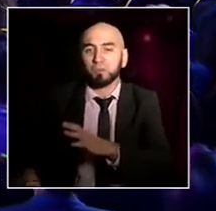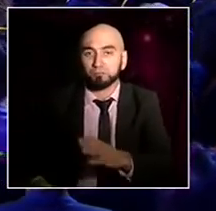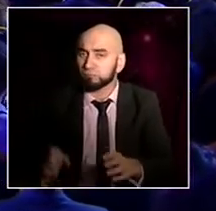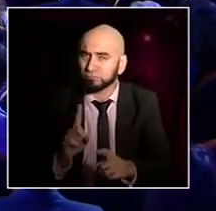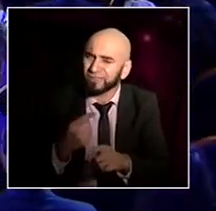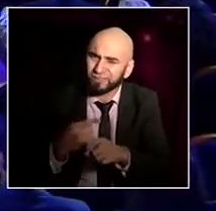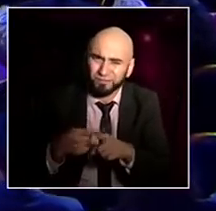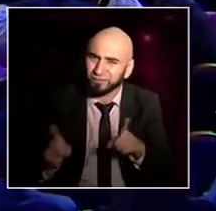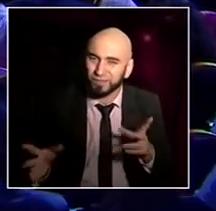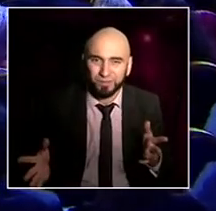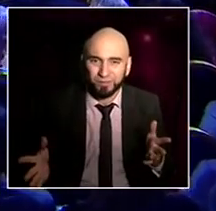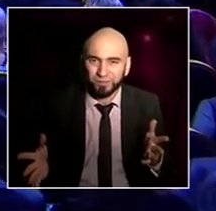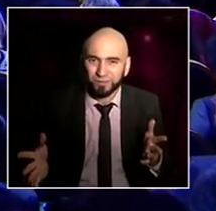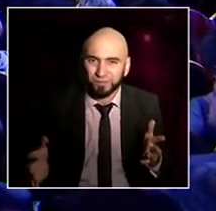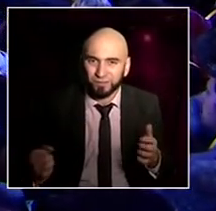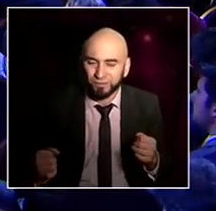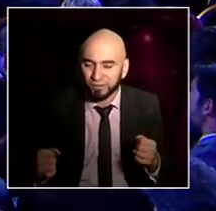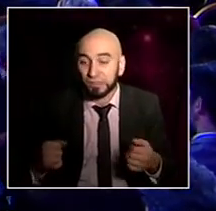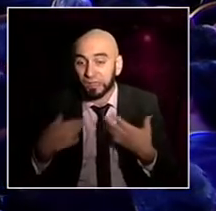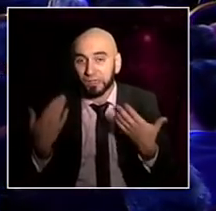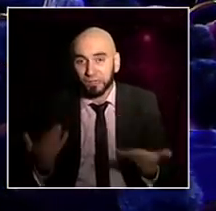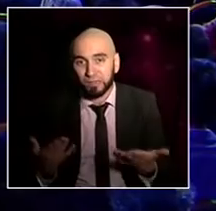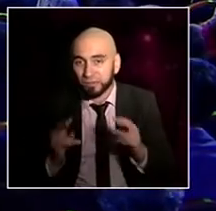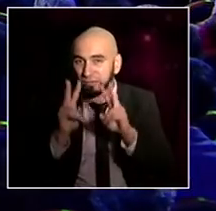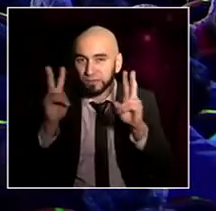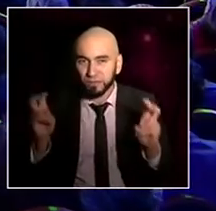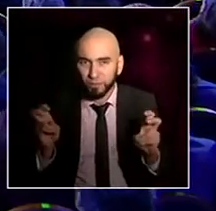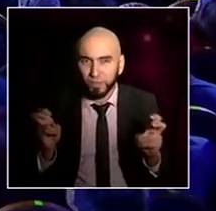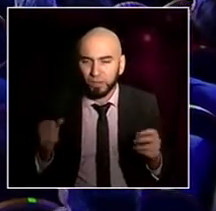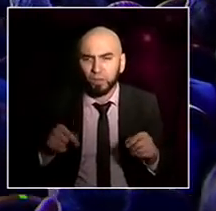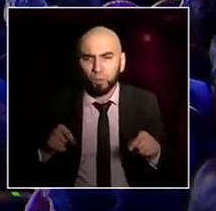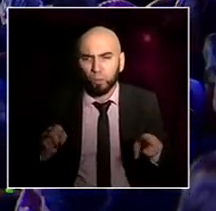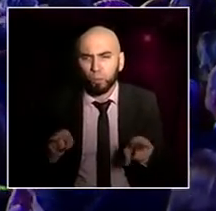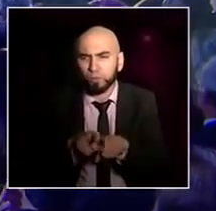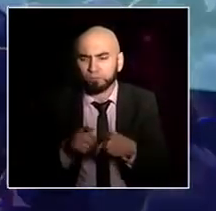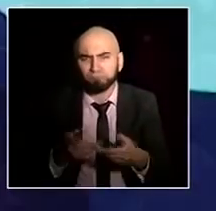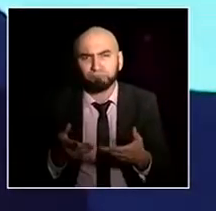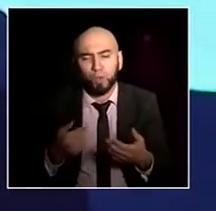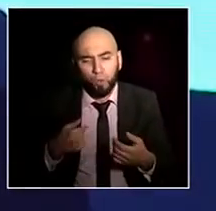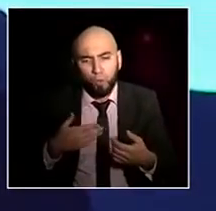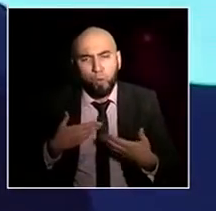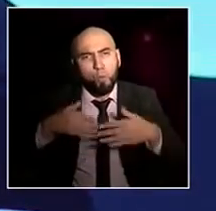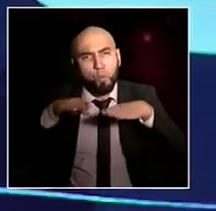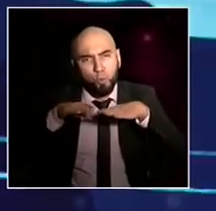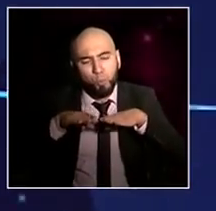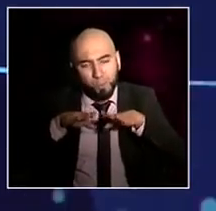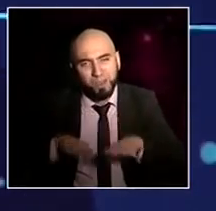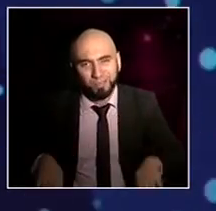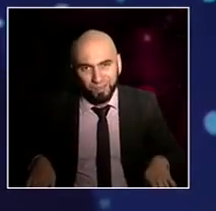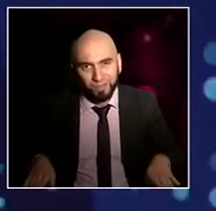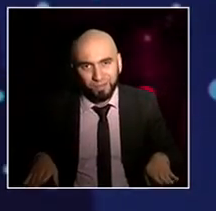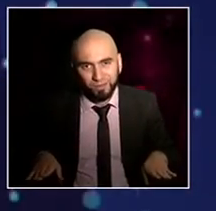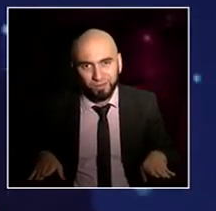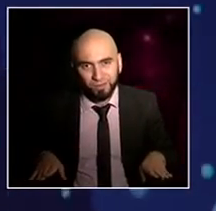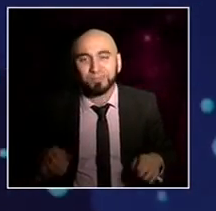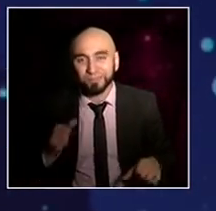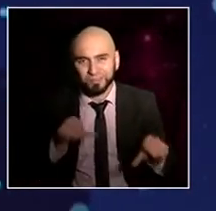removemos del centro de todo, esto es un acto de humildad científica. Y es un acto y un proceso